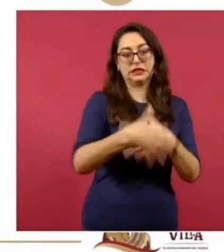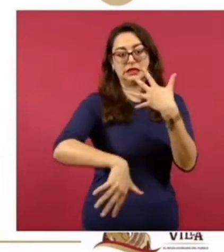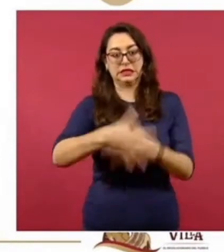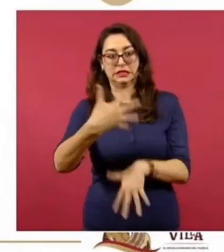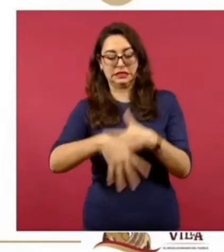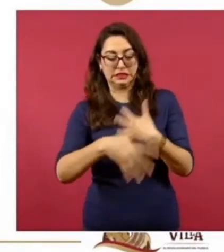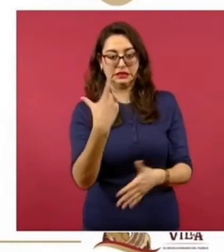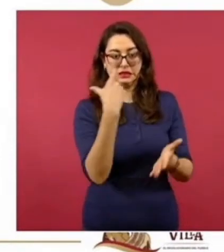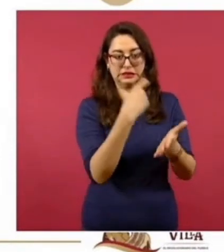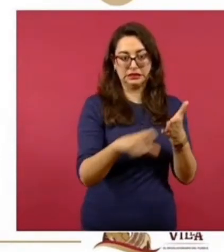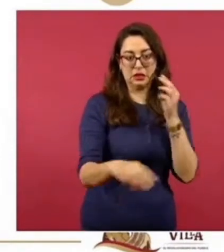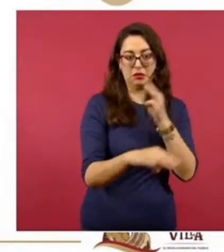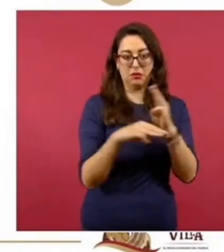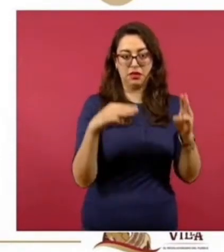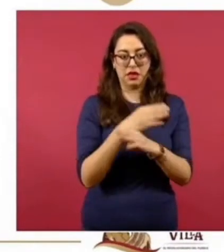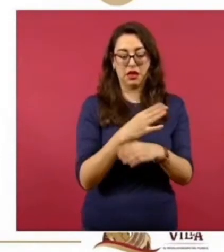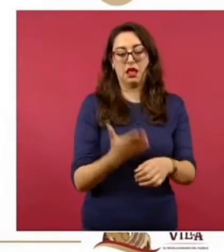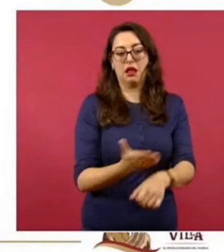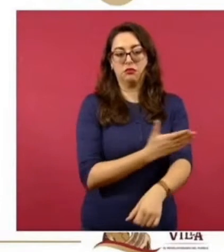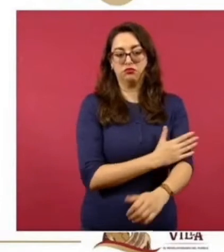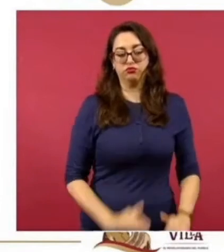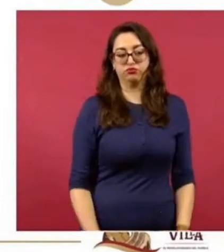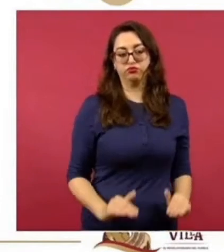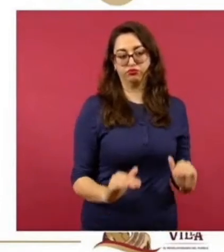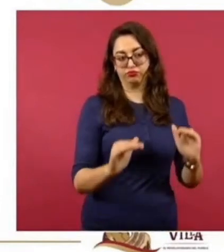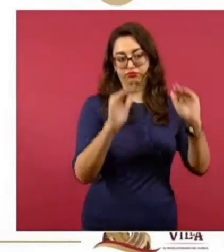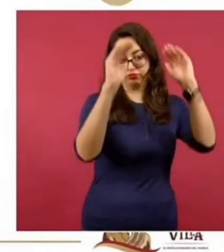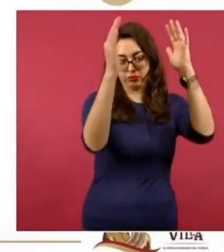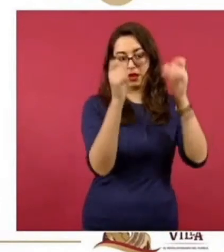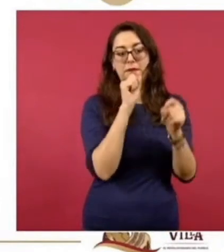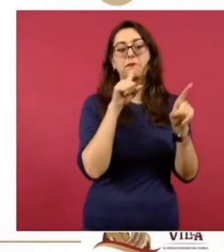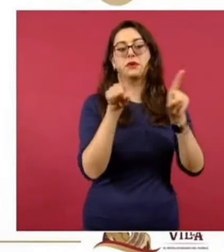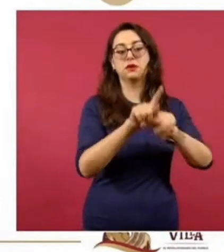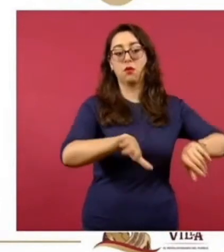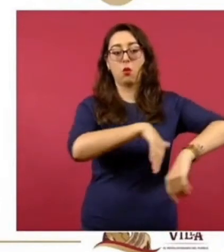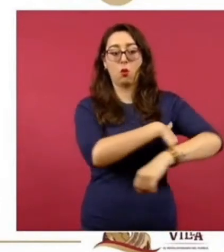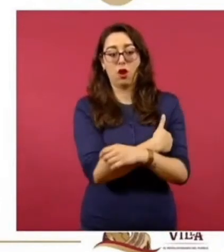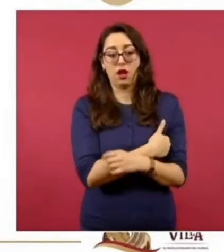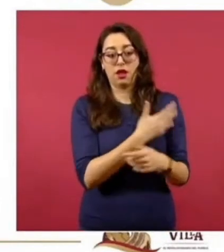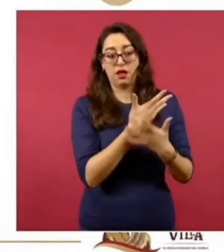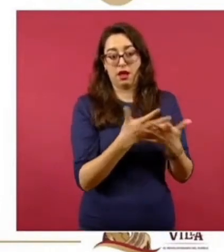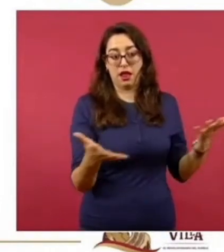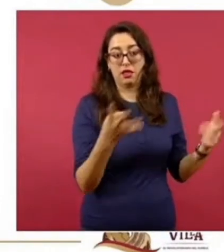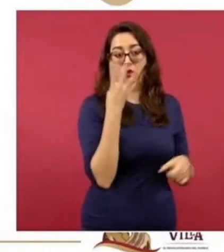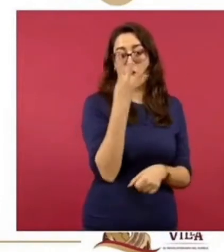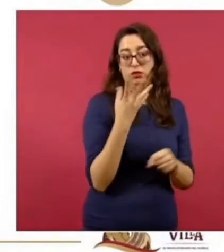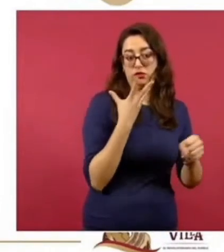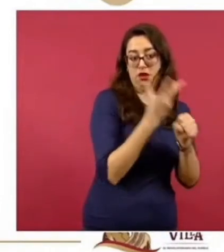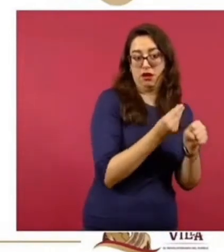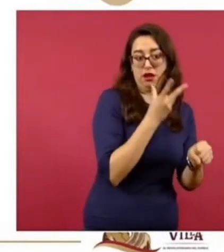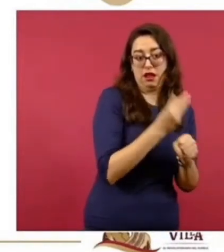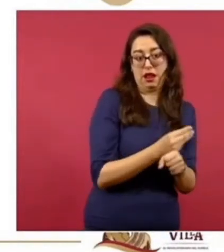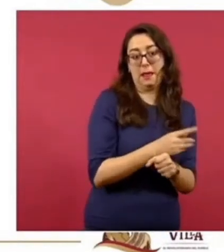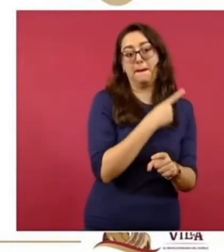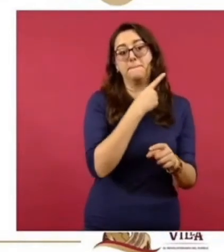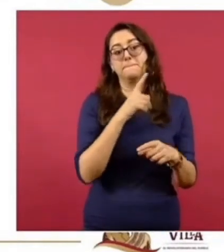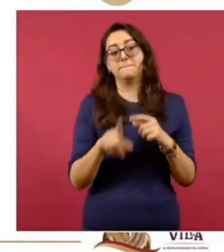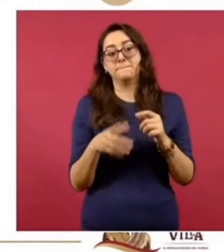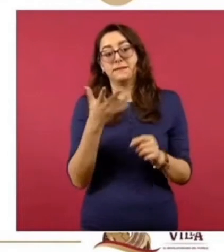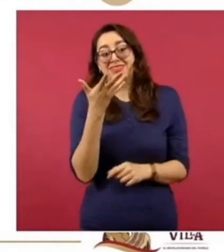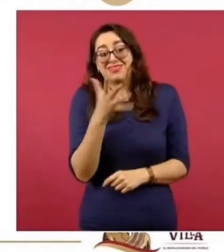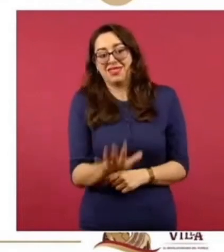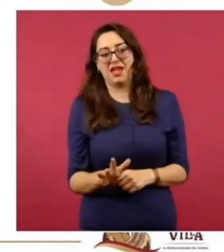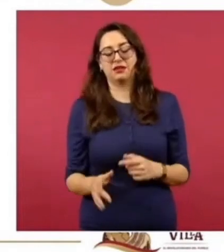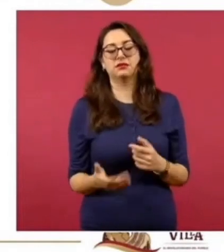anaqueles. En los almacenes se han hecho 4 acciones de conservación, 10 relacionadas a mobiliario y a anaqueles, perdón.